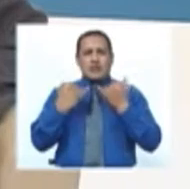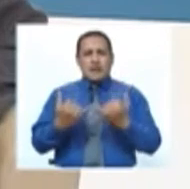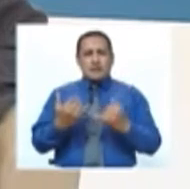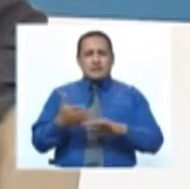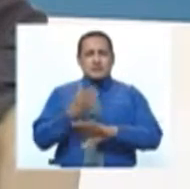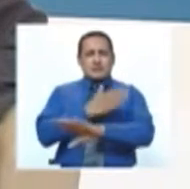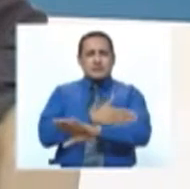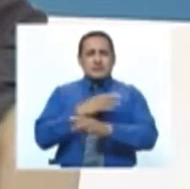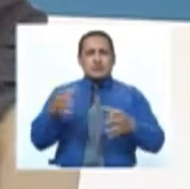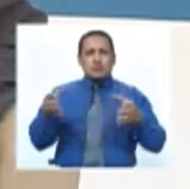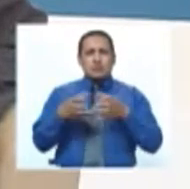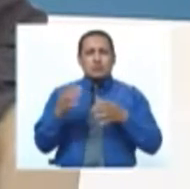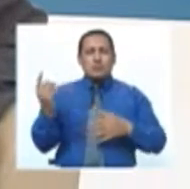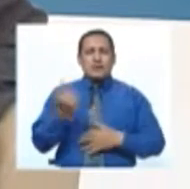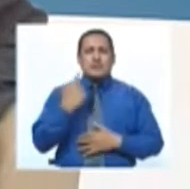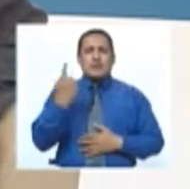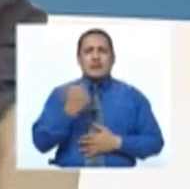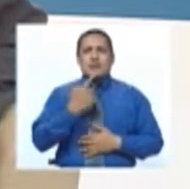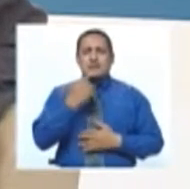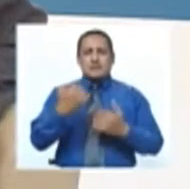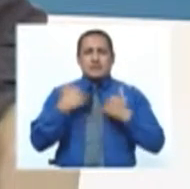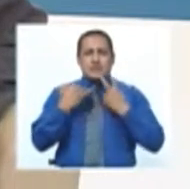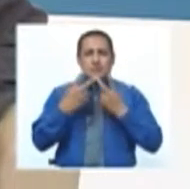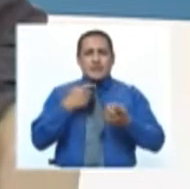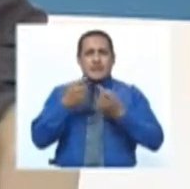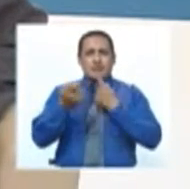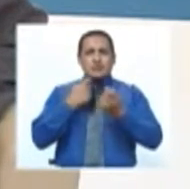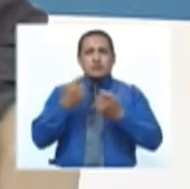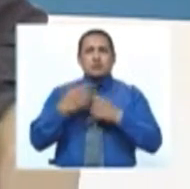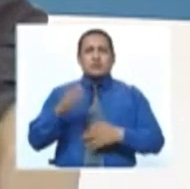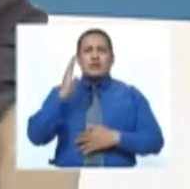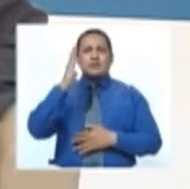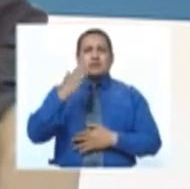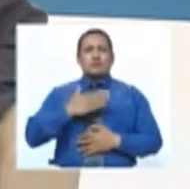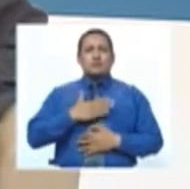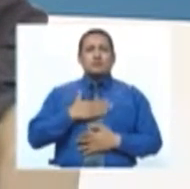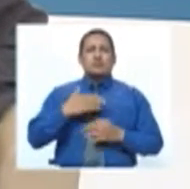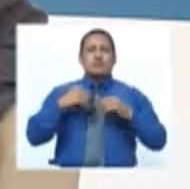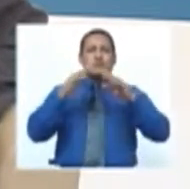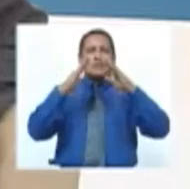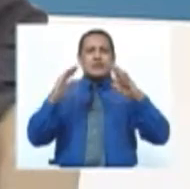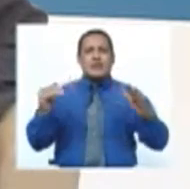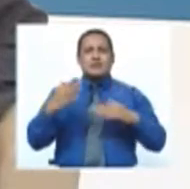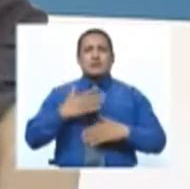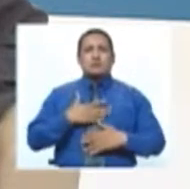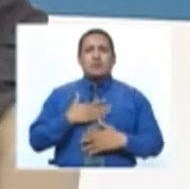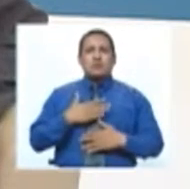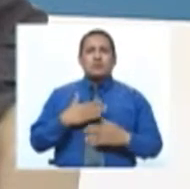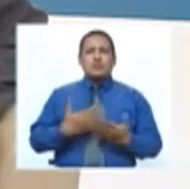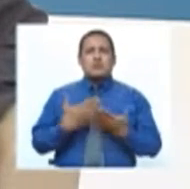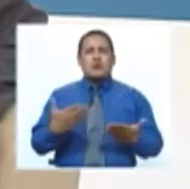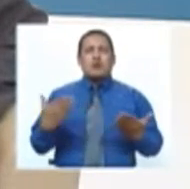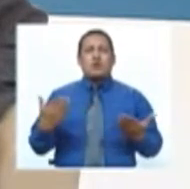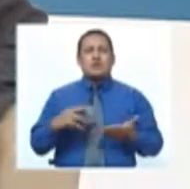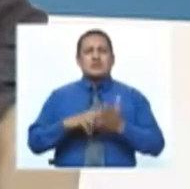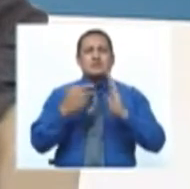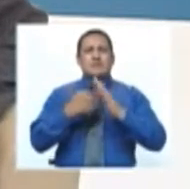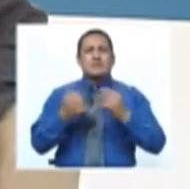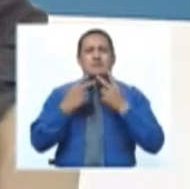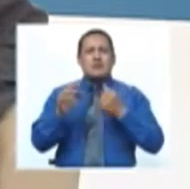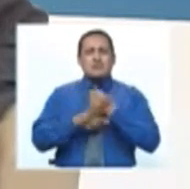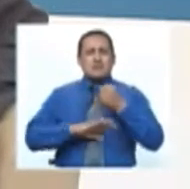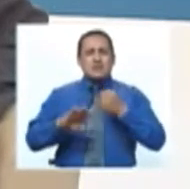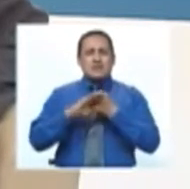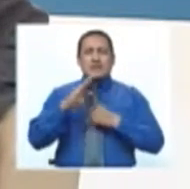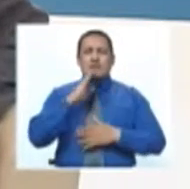que esta entidad tiene que ver con la administración y disposición de bienes inmuebles y muebles. ¿Cuál es la diferencia